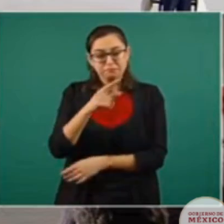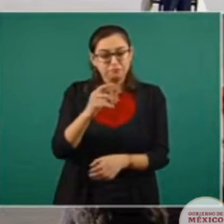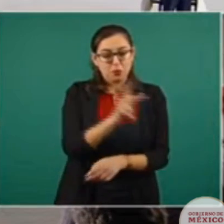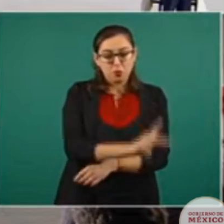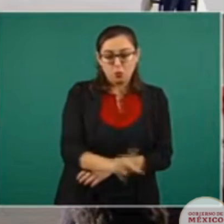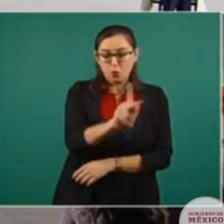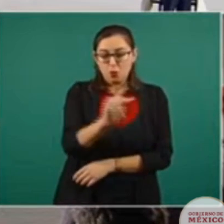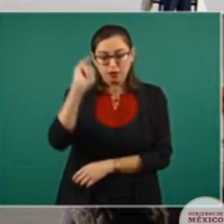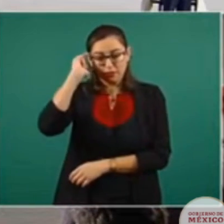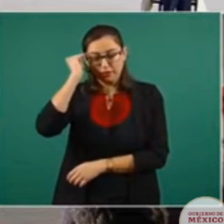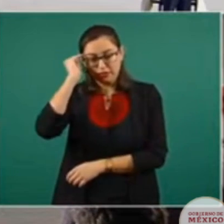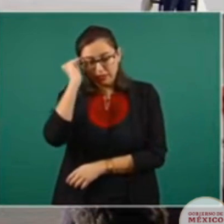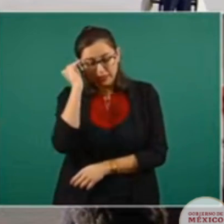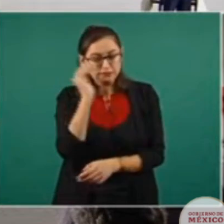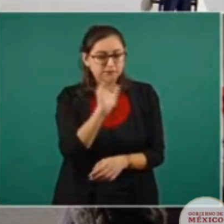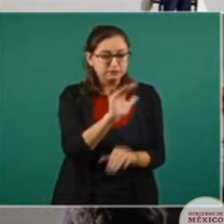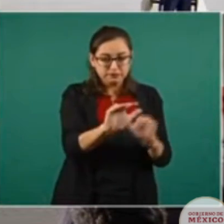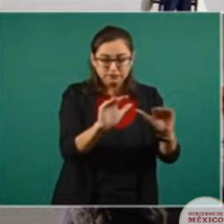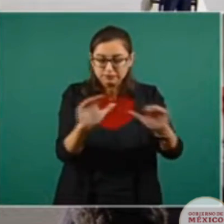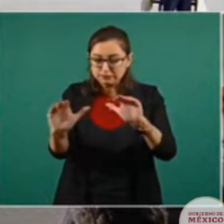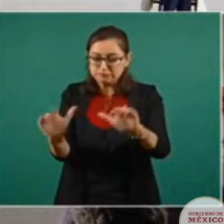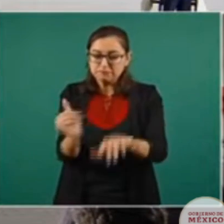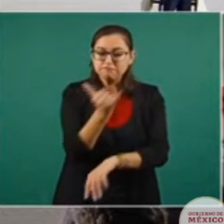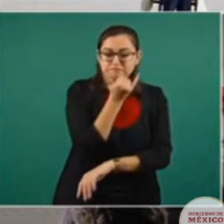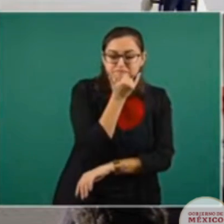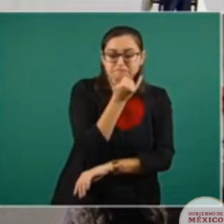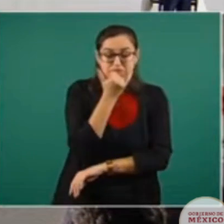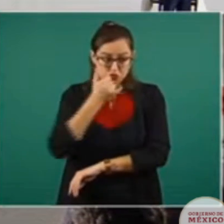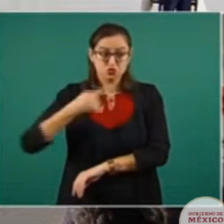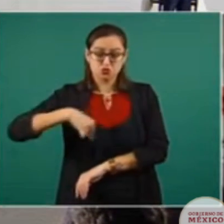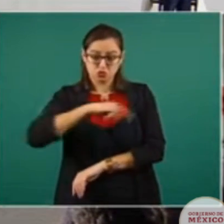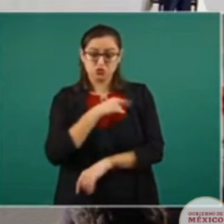que ya estamos haciendo nosotros.